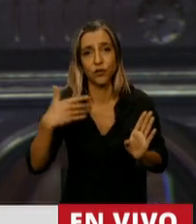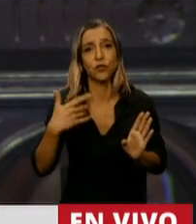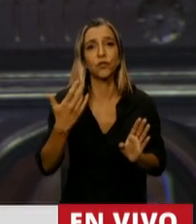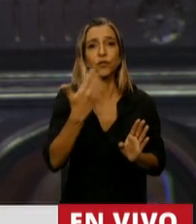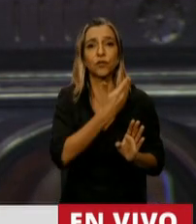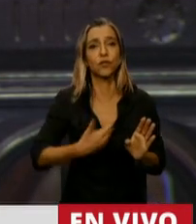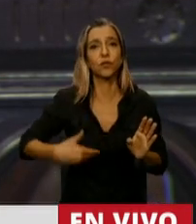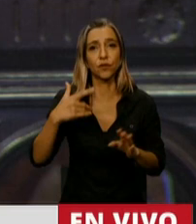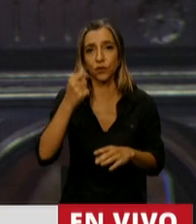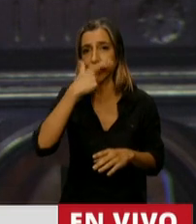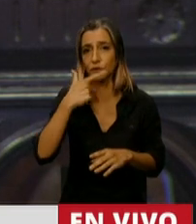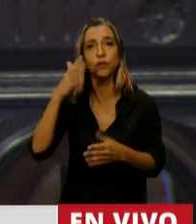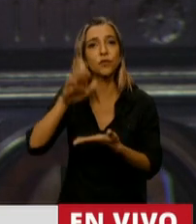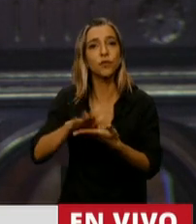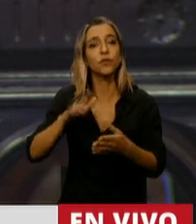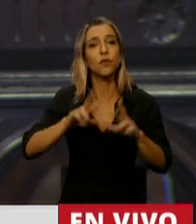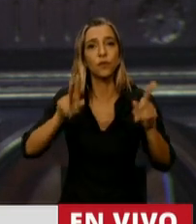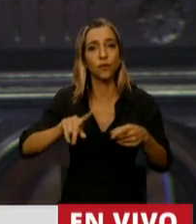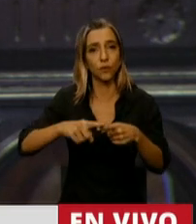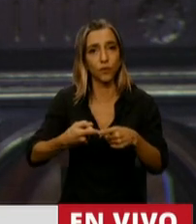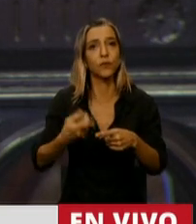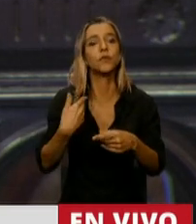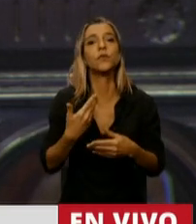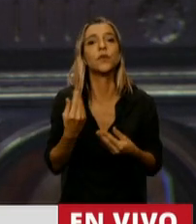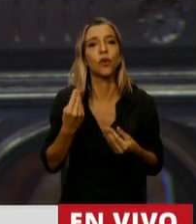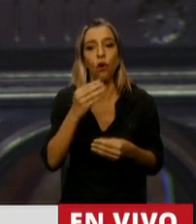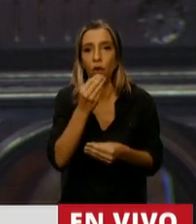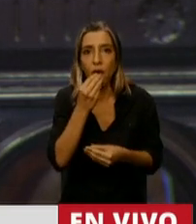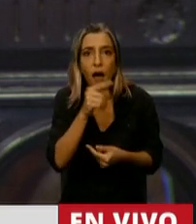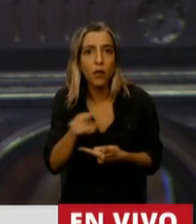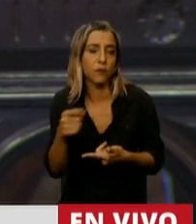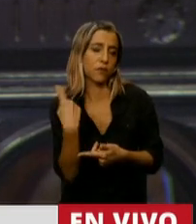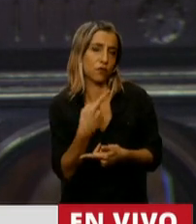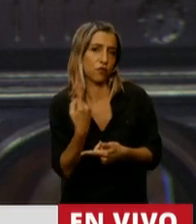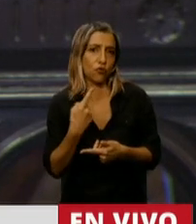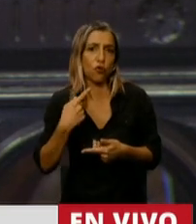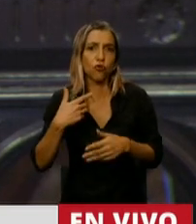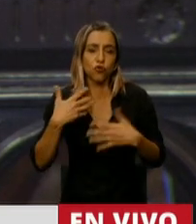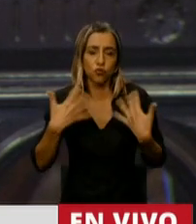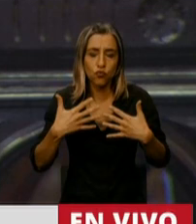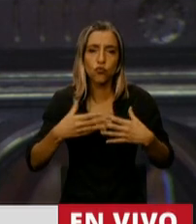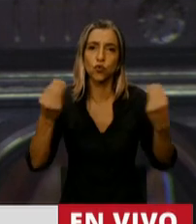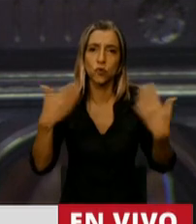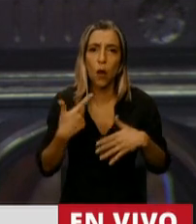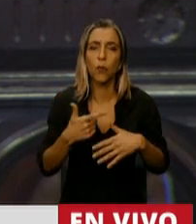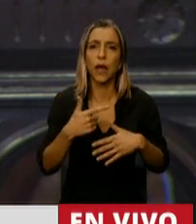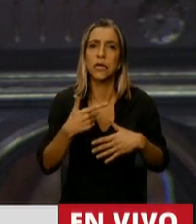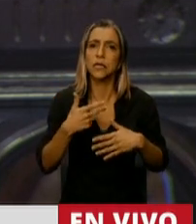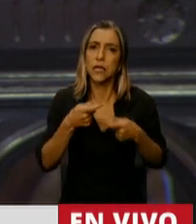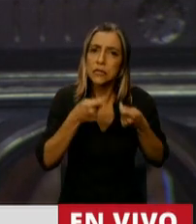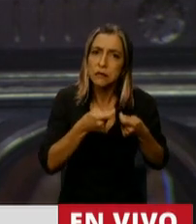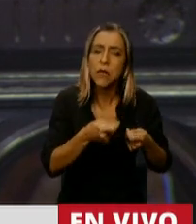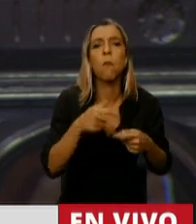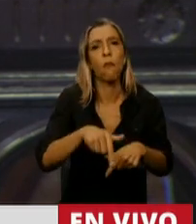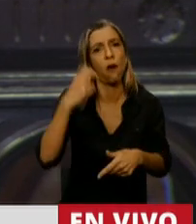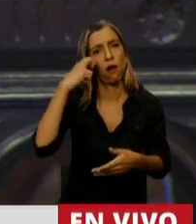políticas alimentarias. Tuvimos que movilizarnos varias veces para que este Congreso apruebe la emergencia alimentaria